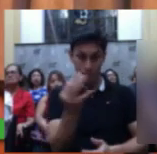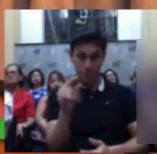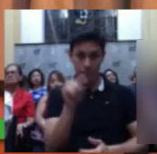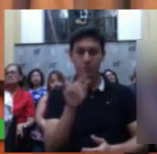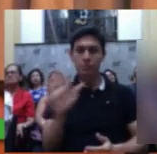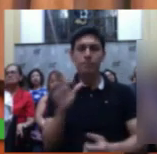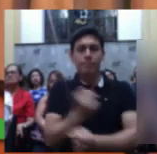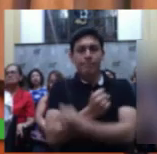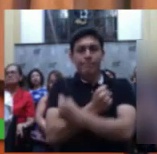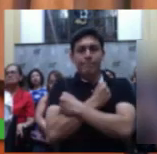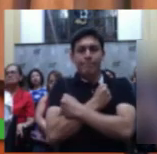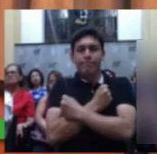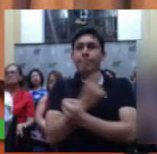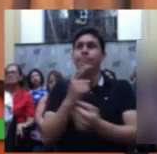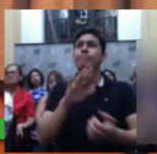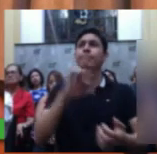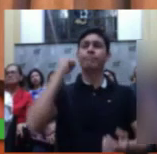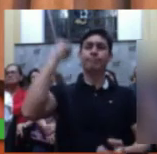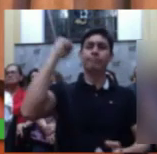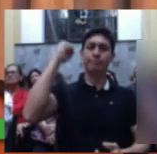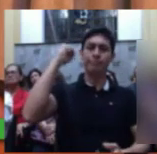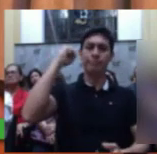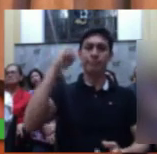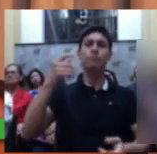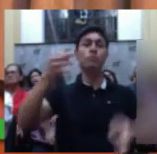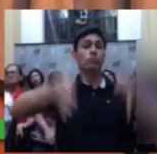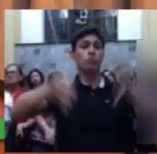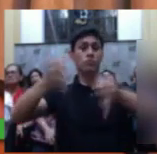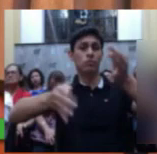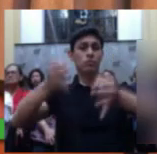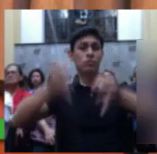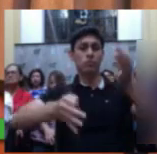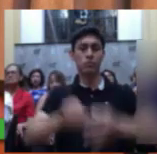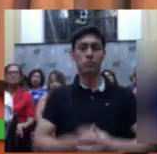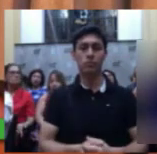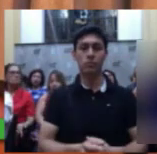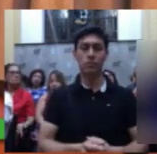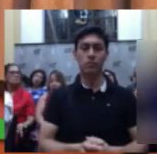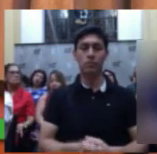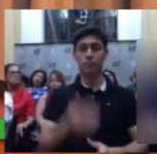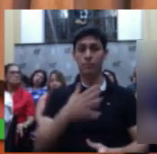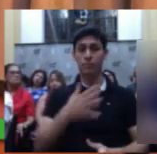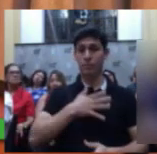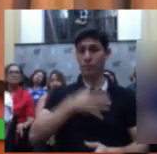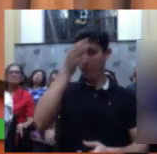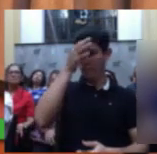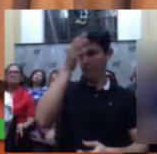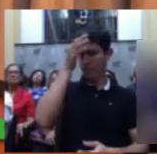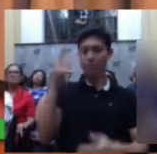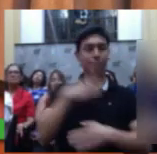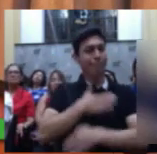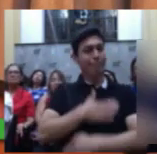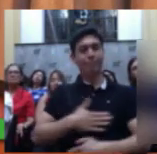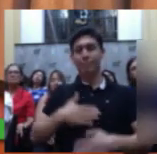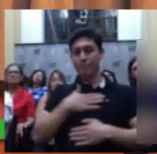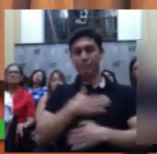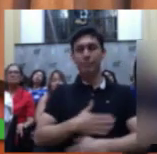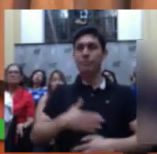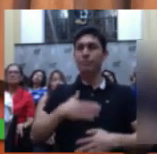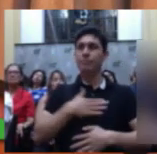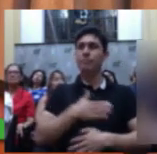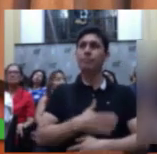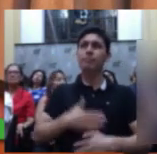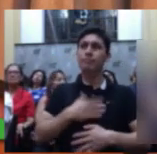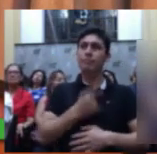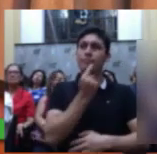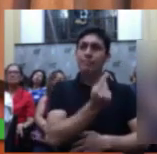es su amor por el derecho como vehículo para hacer justicia. Mi papá disfruta cada parte del proceso